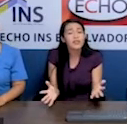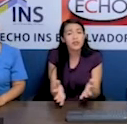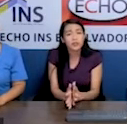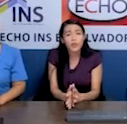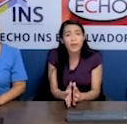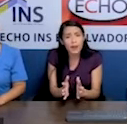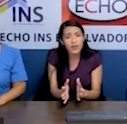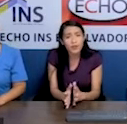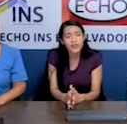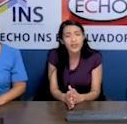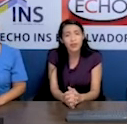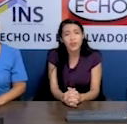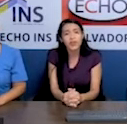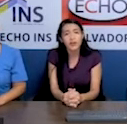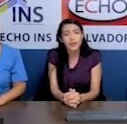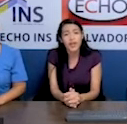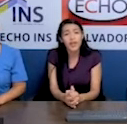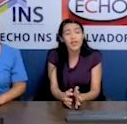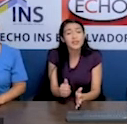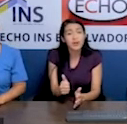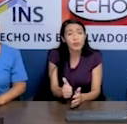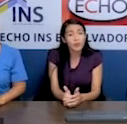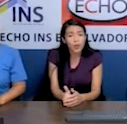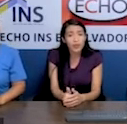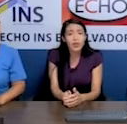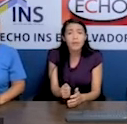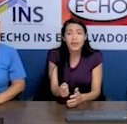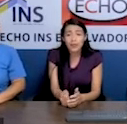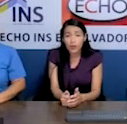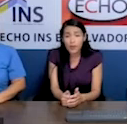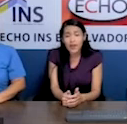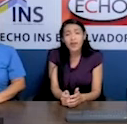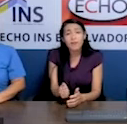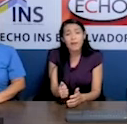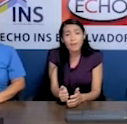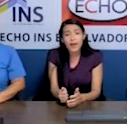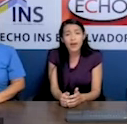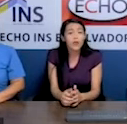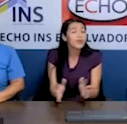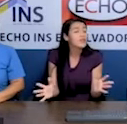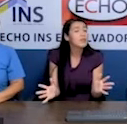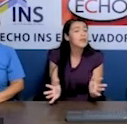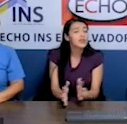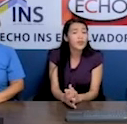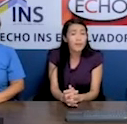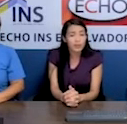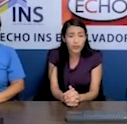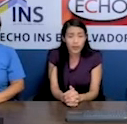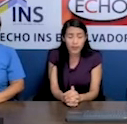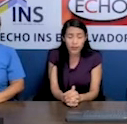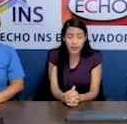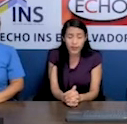40%. Entre los tumores más frecuentes que lo pueden causar está pulmón, melanoma, mama o